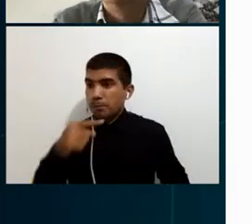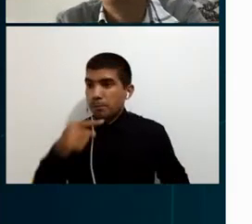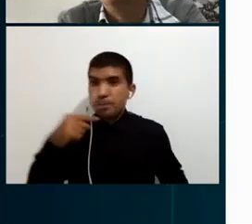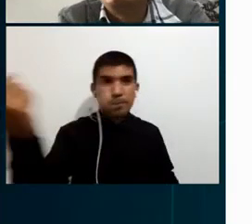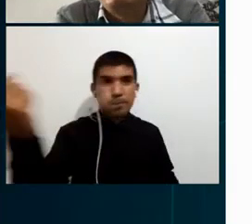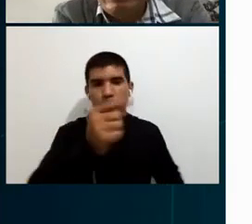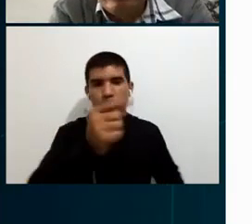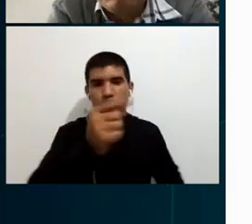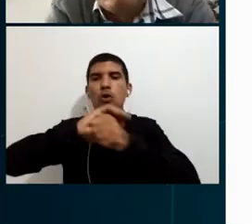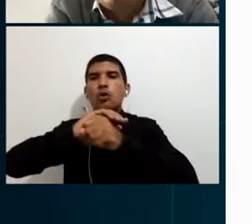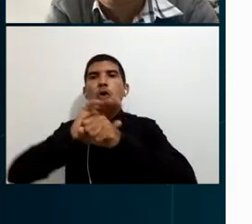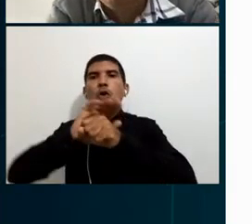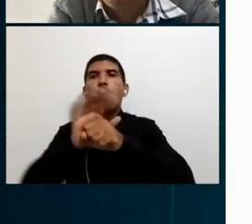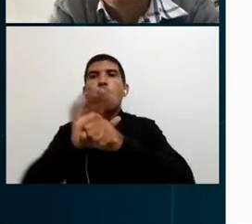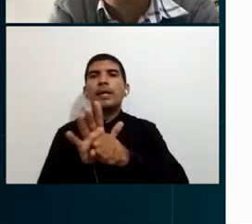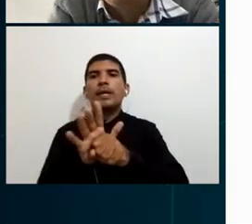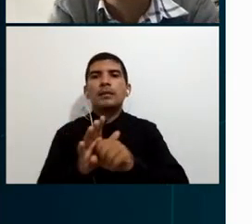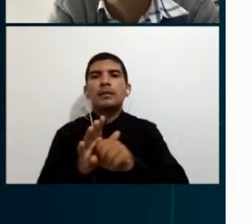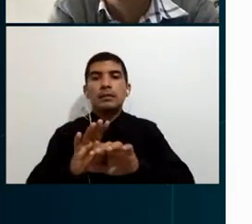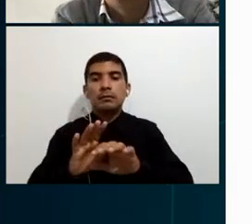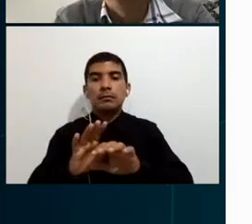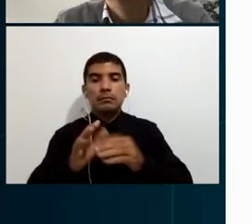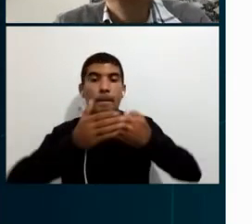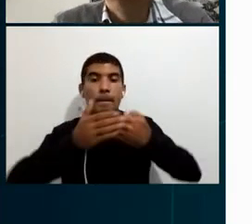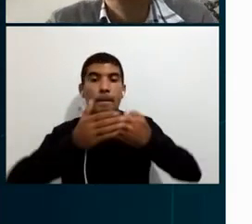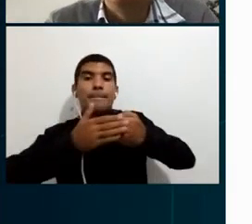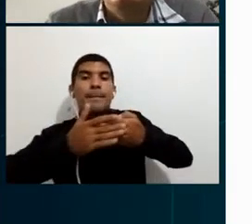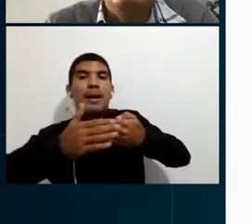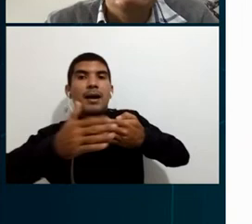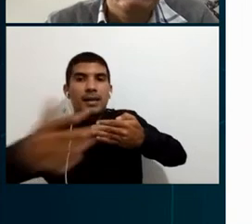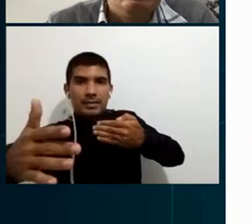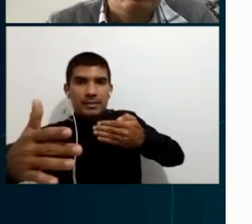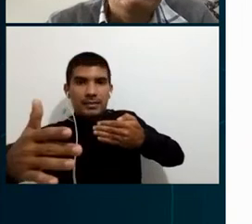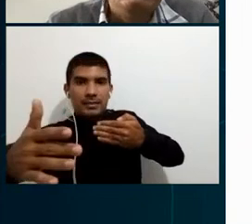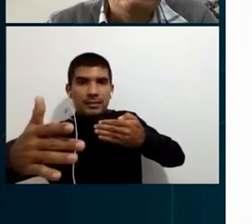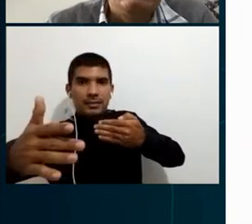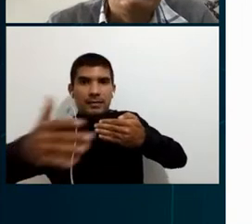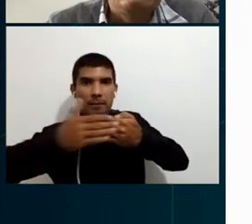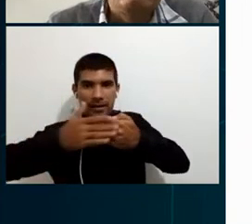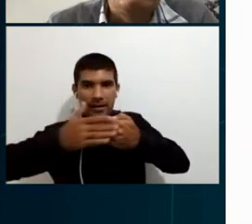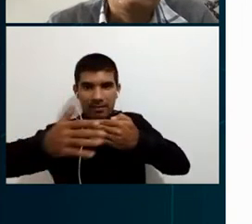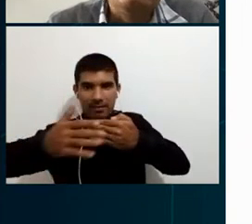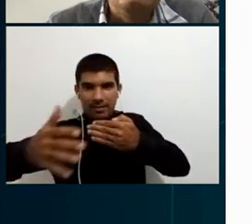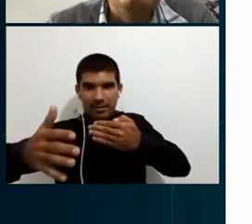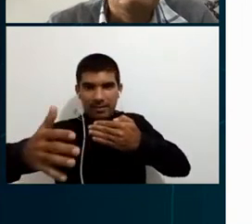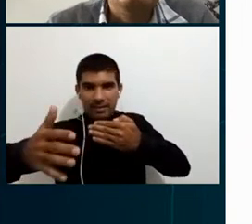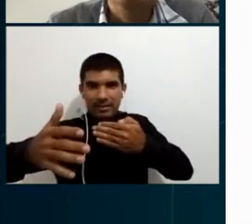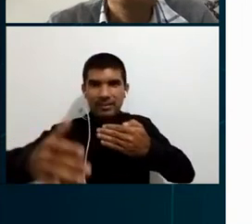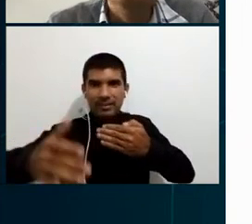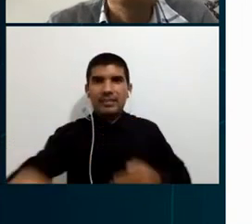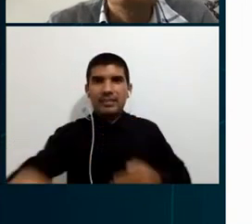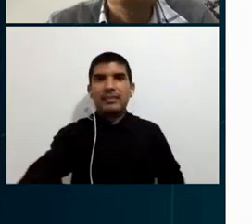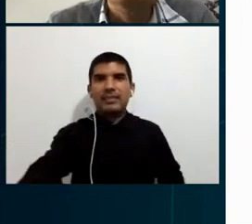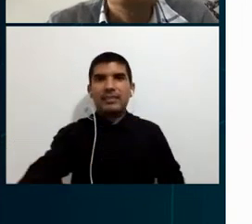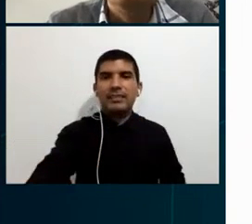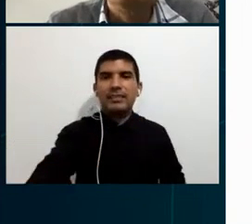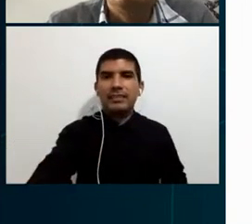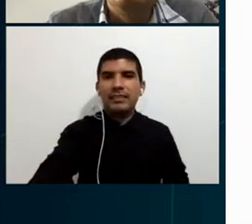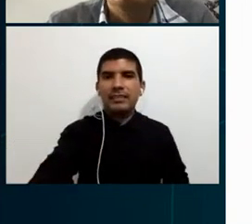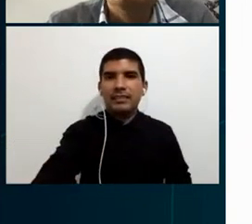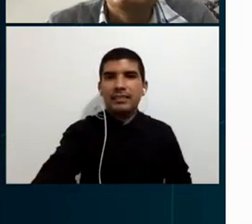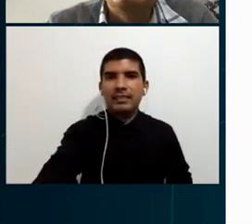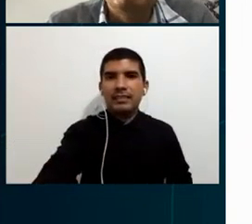aunque inició como un meme en que hablábamos de que el COVID aceleró la transformación digital, yo creo que el